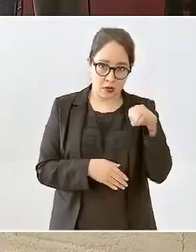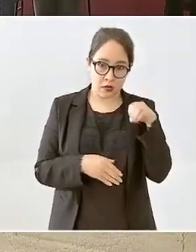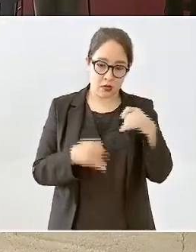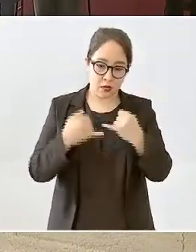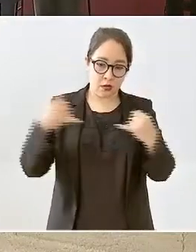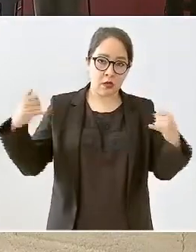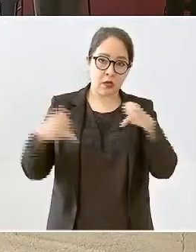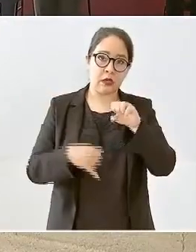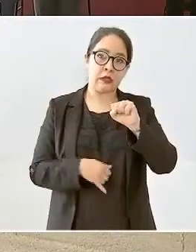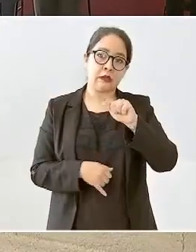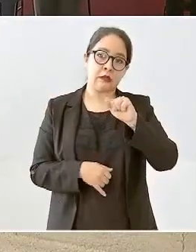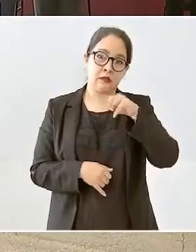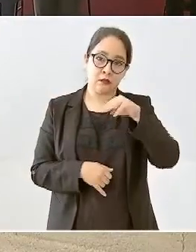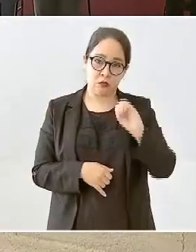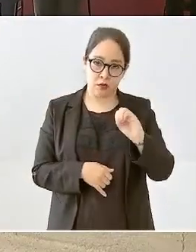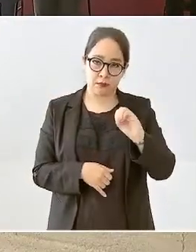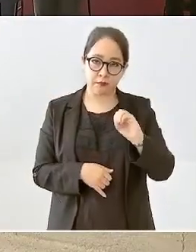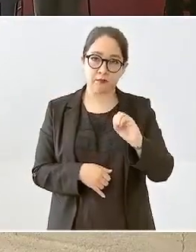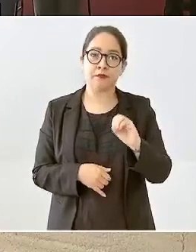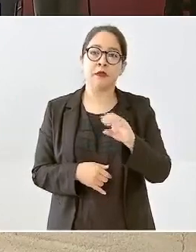Espino,